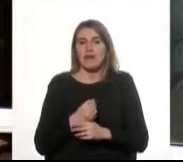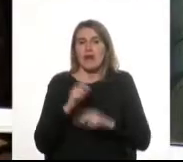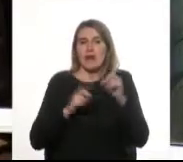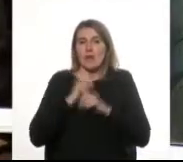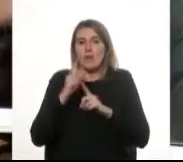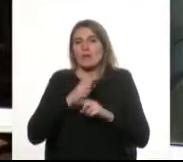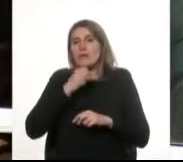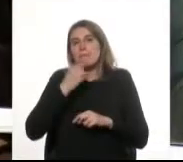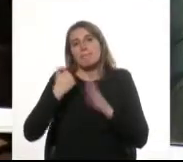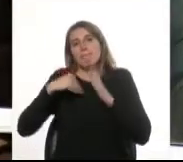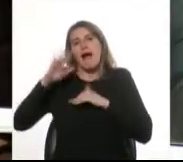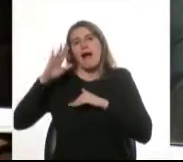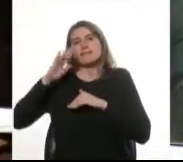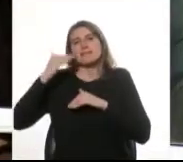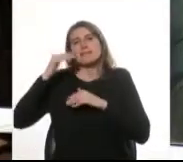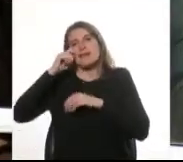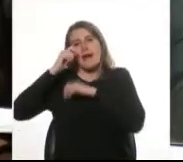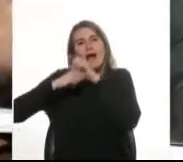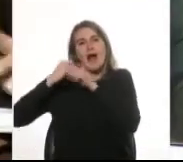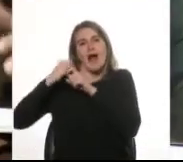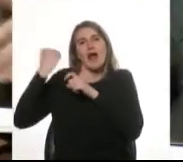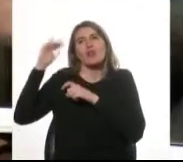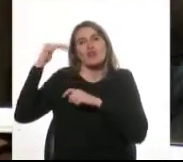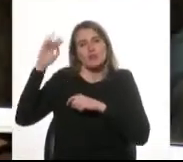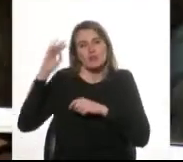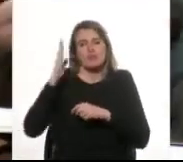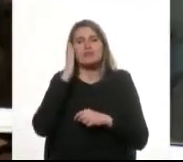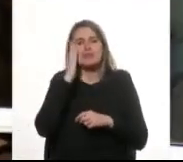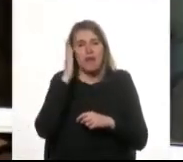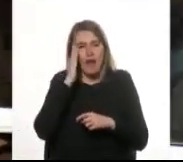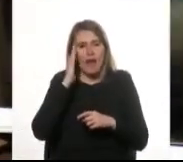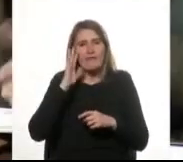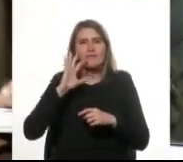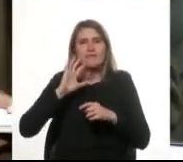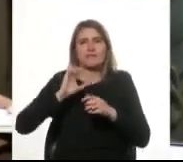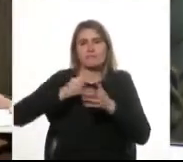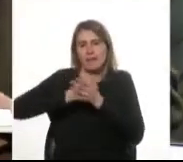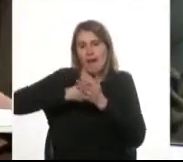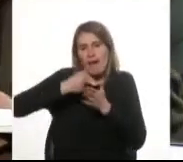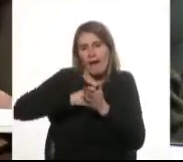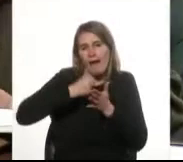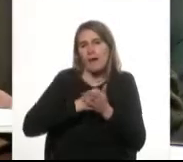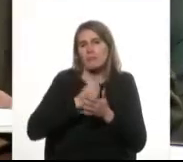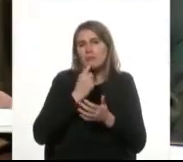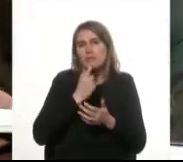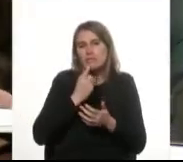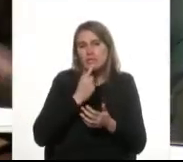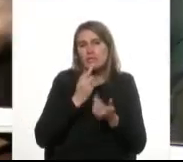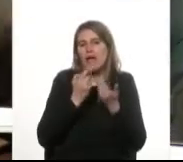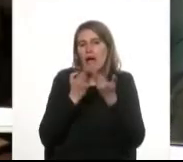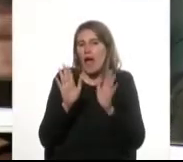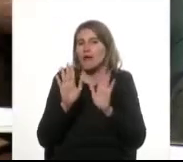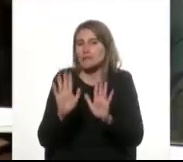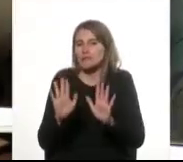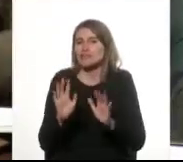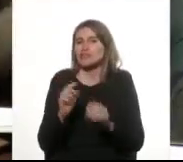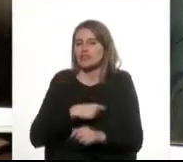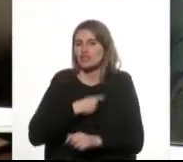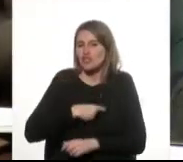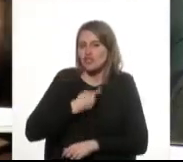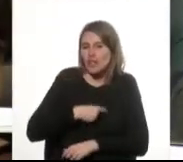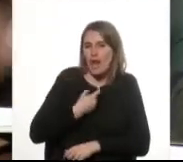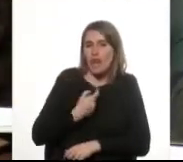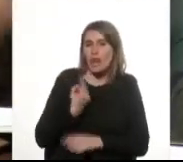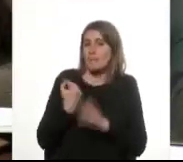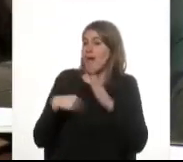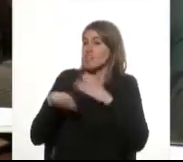algunos veteranos teníamos reminiscencia de lo que es la militancia política abierta y social. Pero esa inmensa mayoría